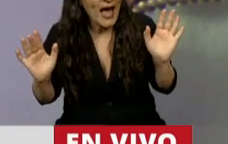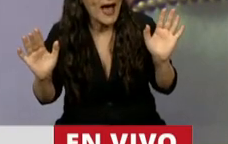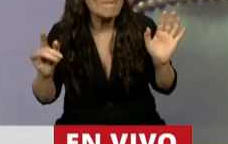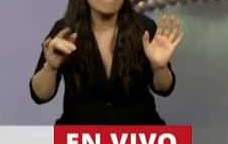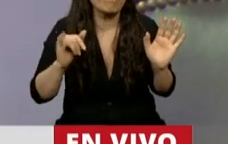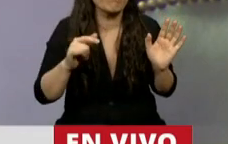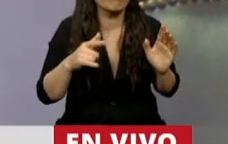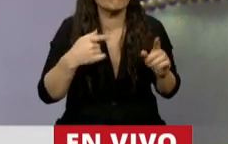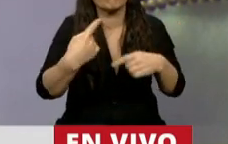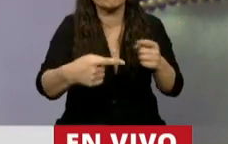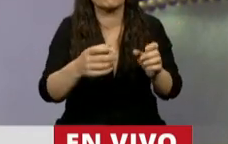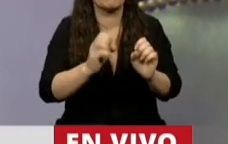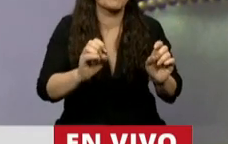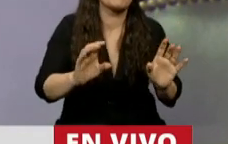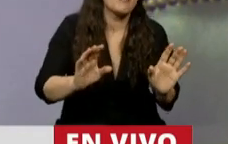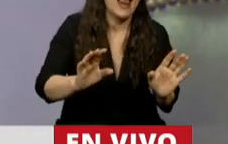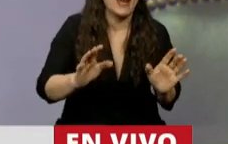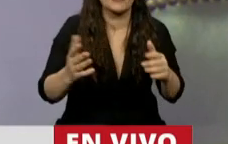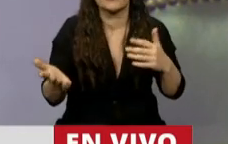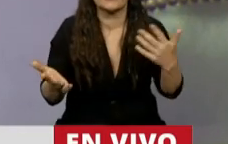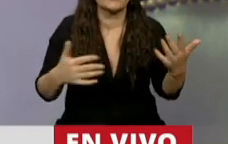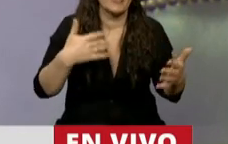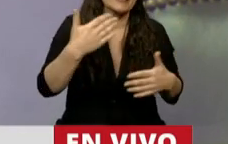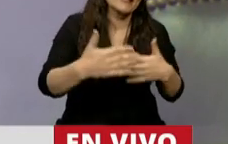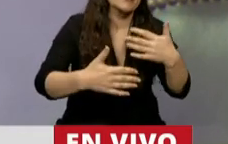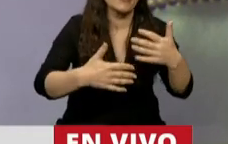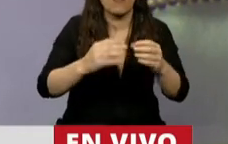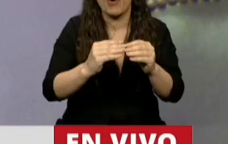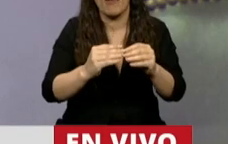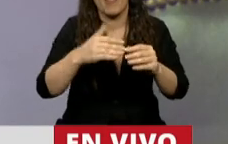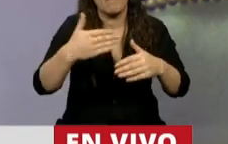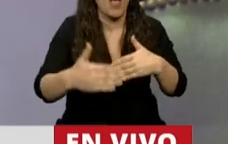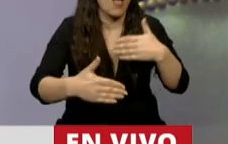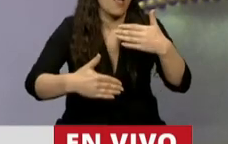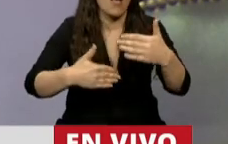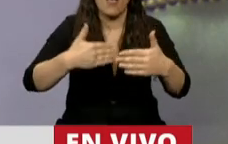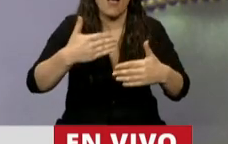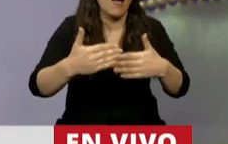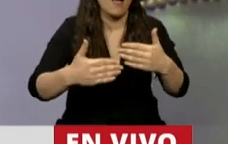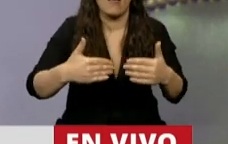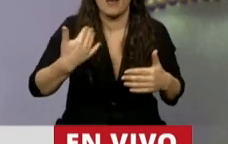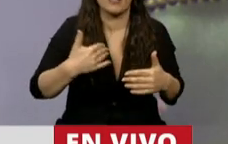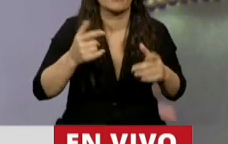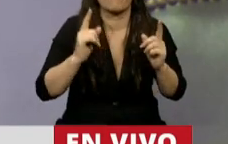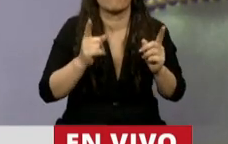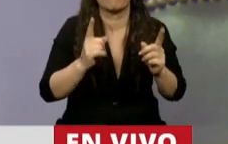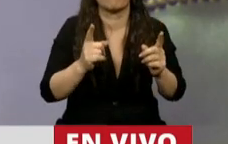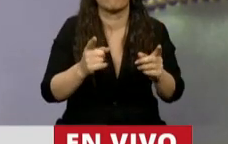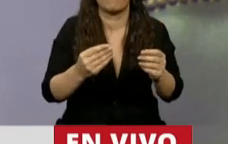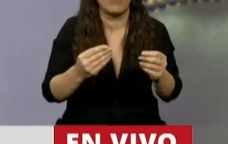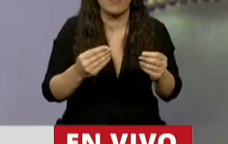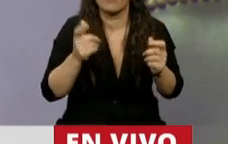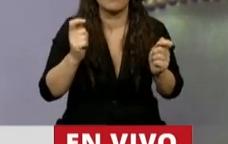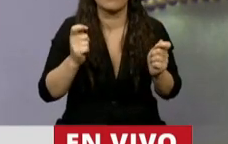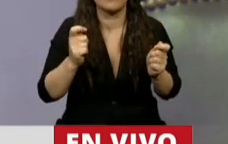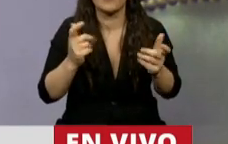seguir haciendo mal las cosas. Y así transcurren los problemas eternos de la Argentina. ¿Y quiénes son los que verdaderamente pagan